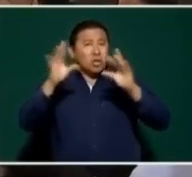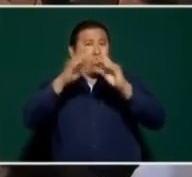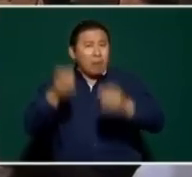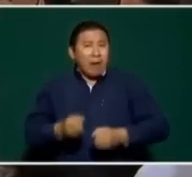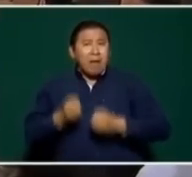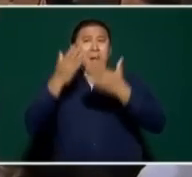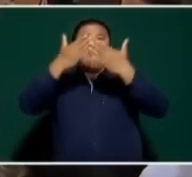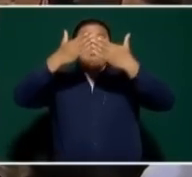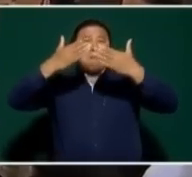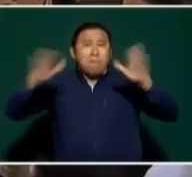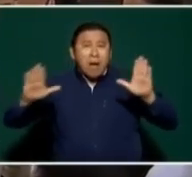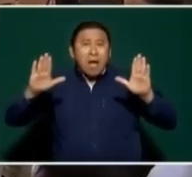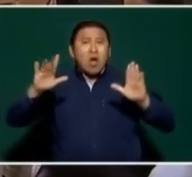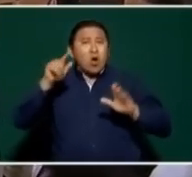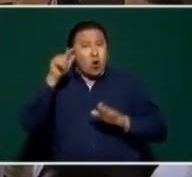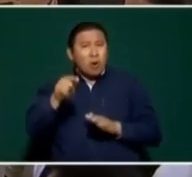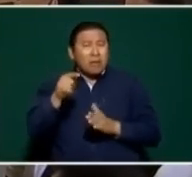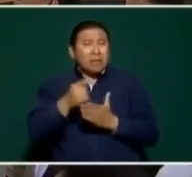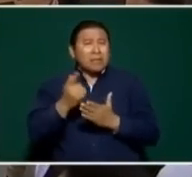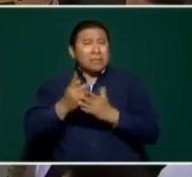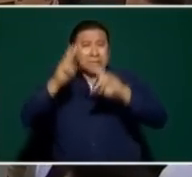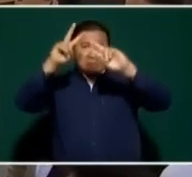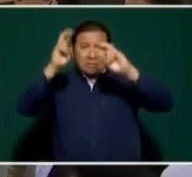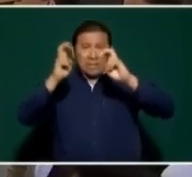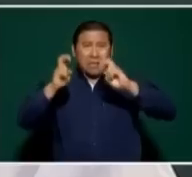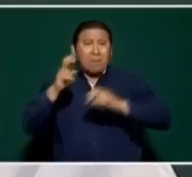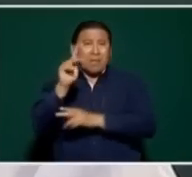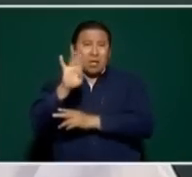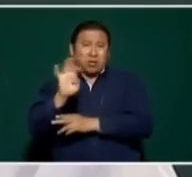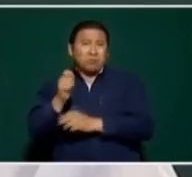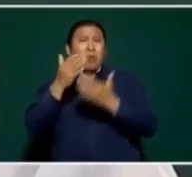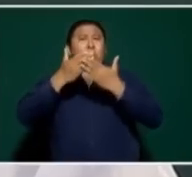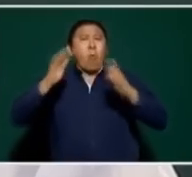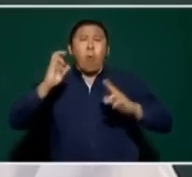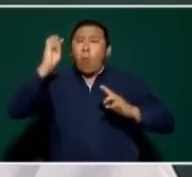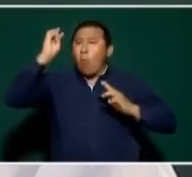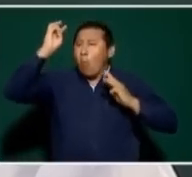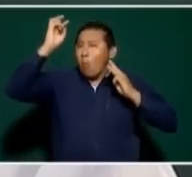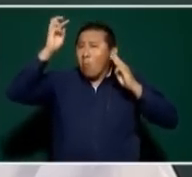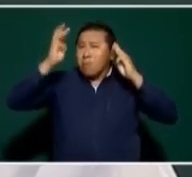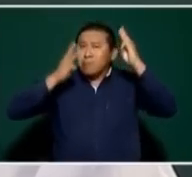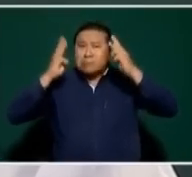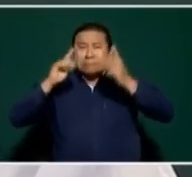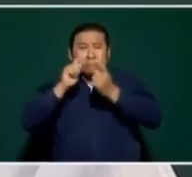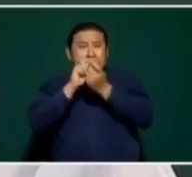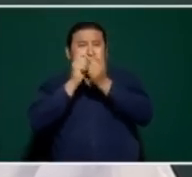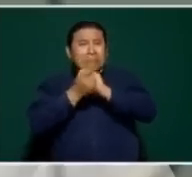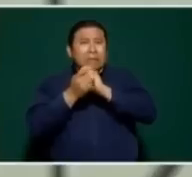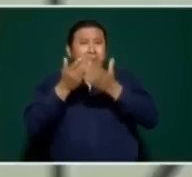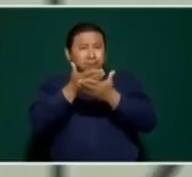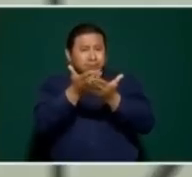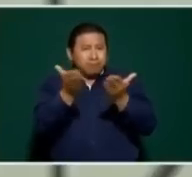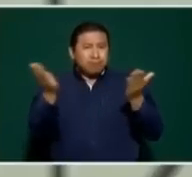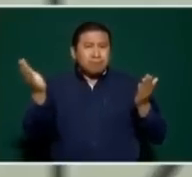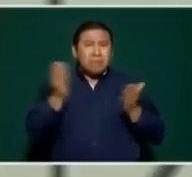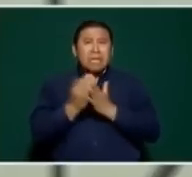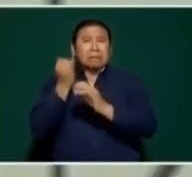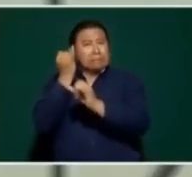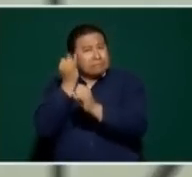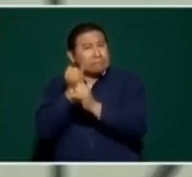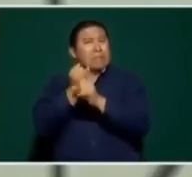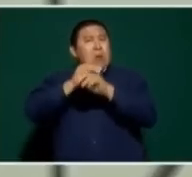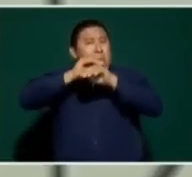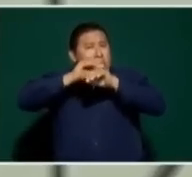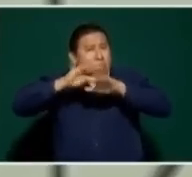y la abra como lo hizo en el tema de Los Pinos, que haga un museo y lo externan por medio de las redes